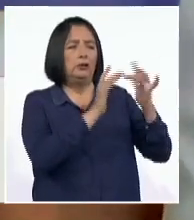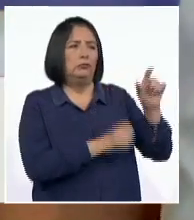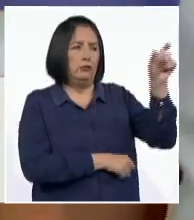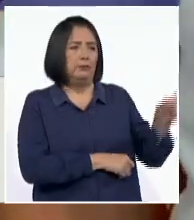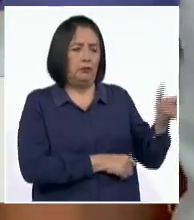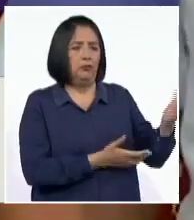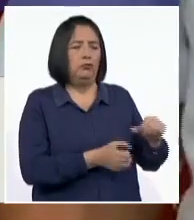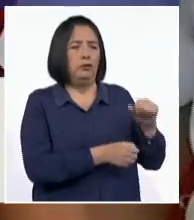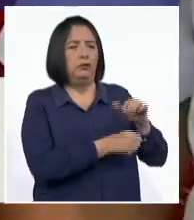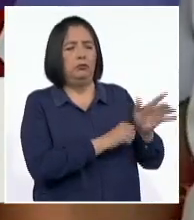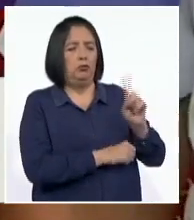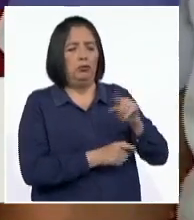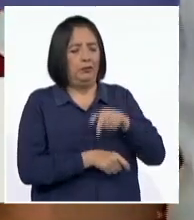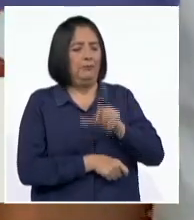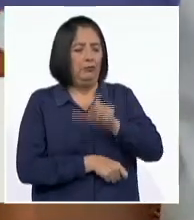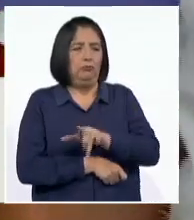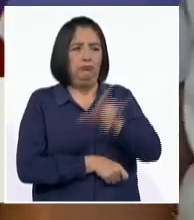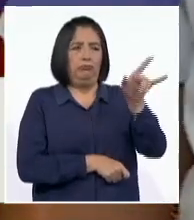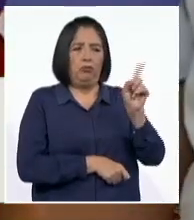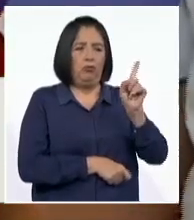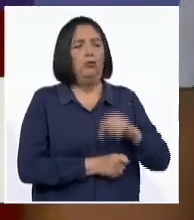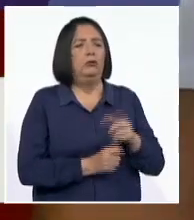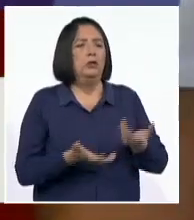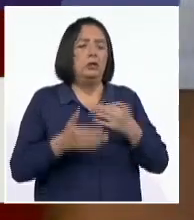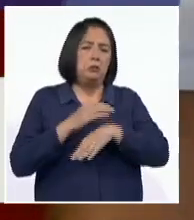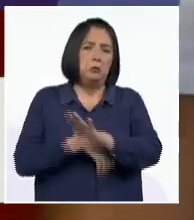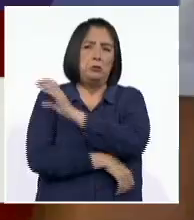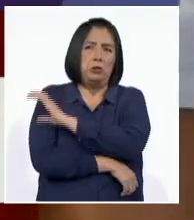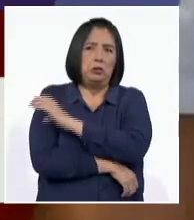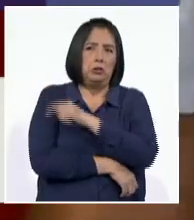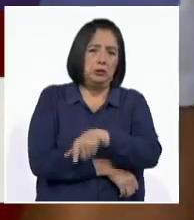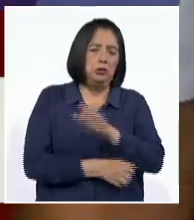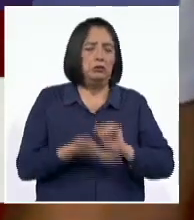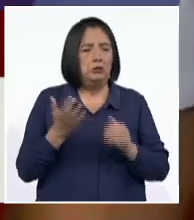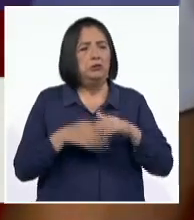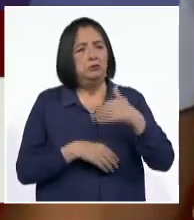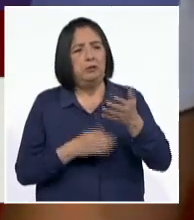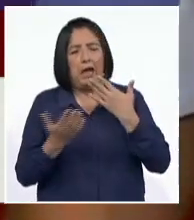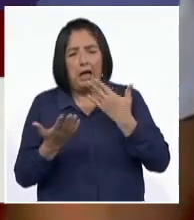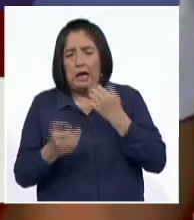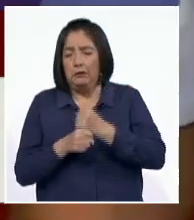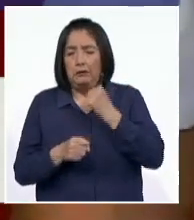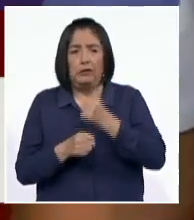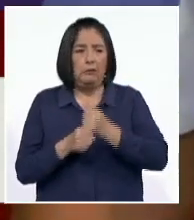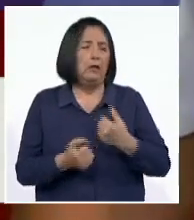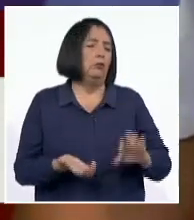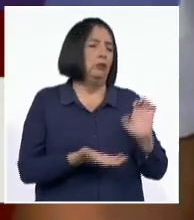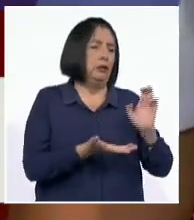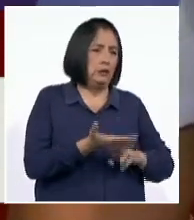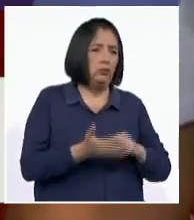persona con COVID, no es viajero. Ese paciente ingresó a una clínica particular y de ahí, gracias a un trabajo articulado que hay con